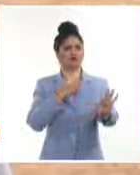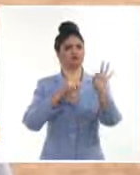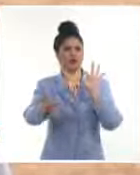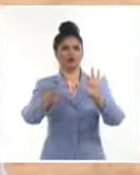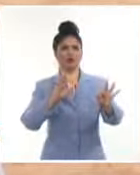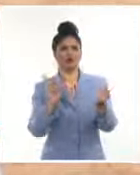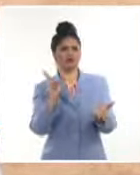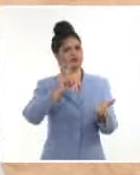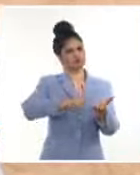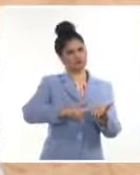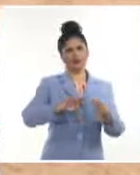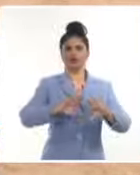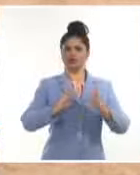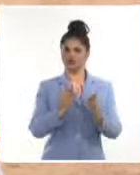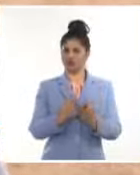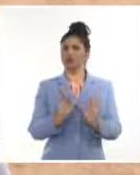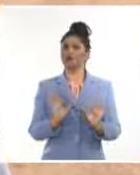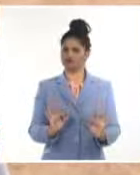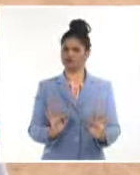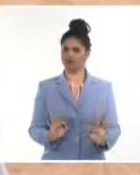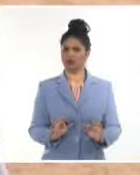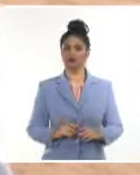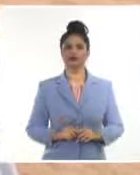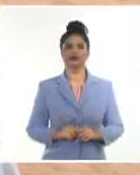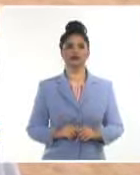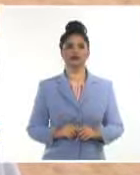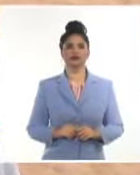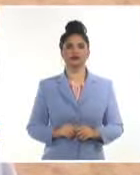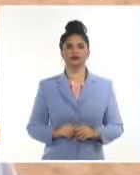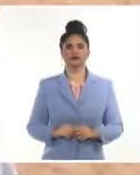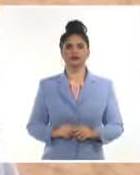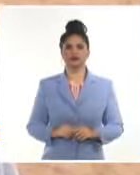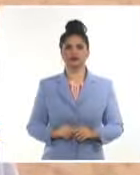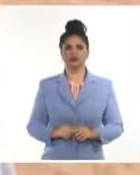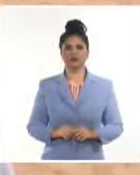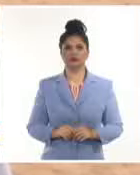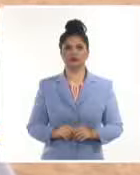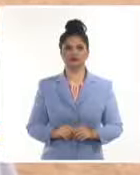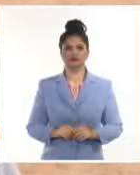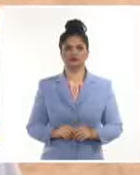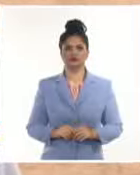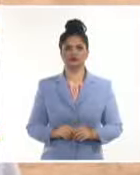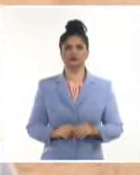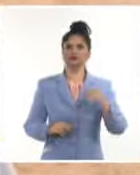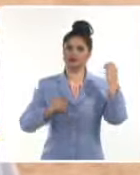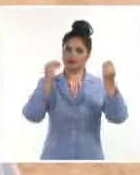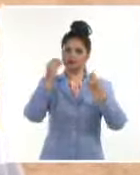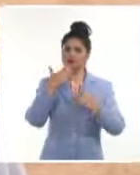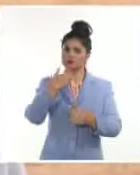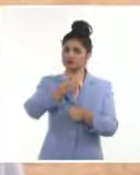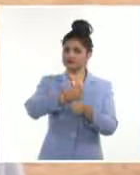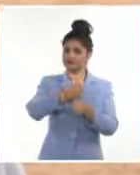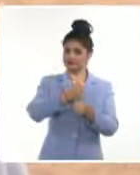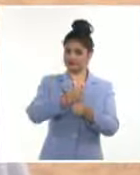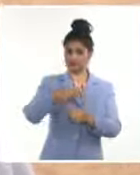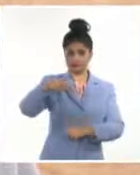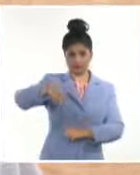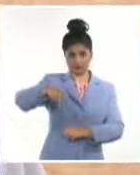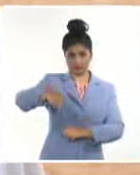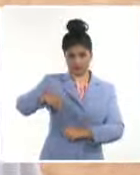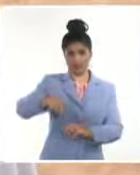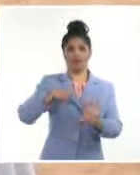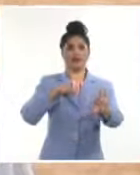tienen los muchachos. Creo que vamos a hacer un buen trabajo aquí a la hora de